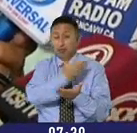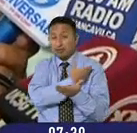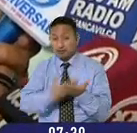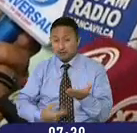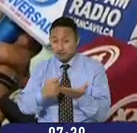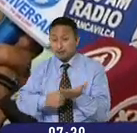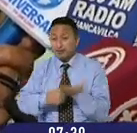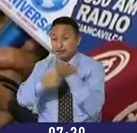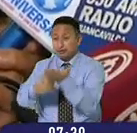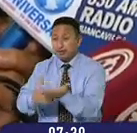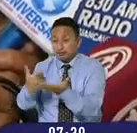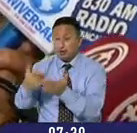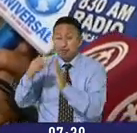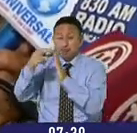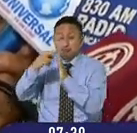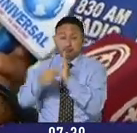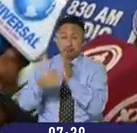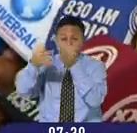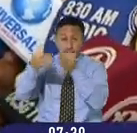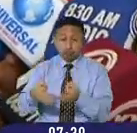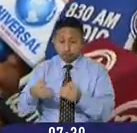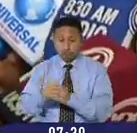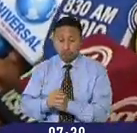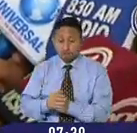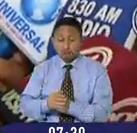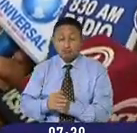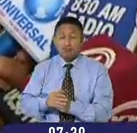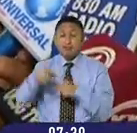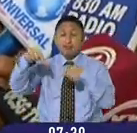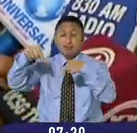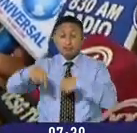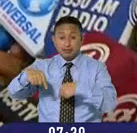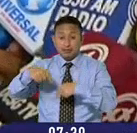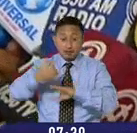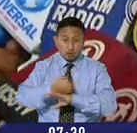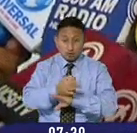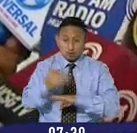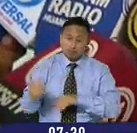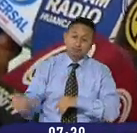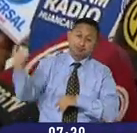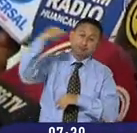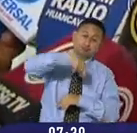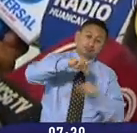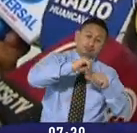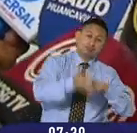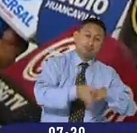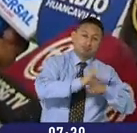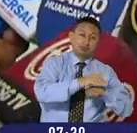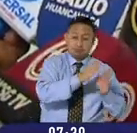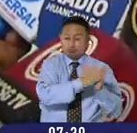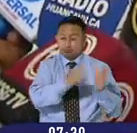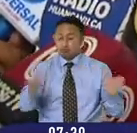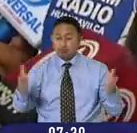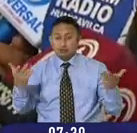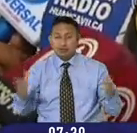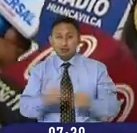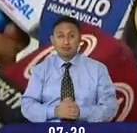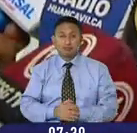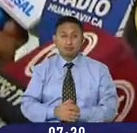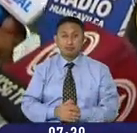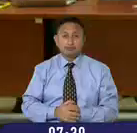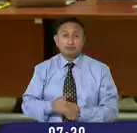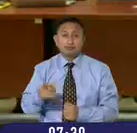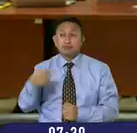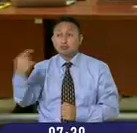veto presidencial, la publicación del registro oficial. Y si hay observaciones, regresa a la Asamblea Nacional. Hasta eso ya pasó el pico, estamos en el pico del